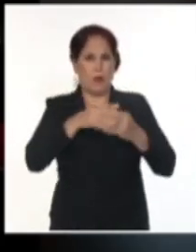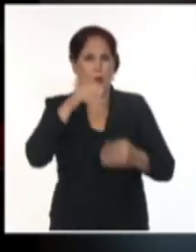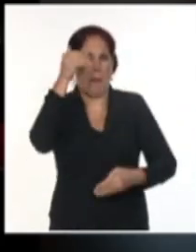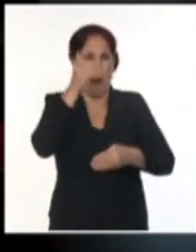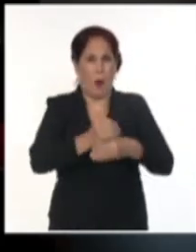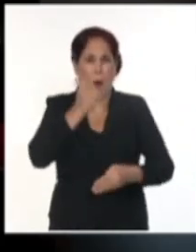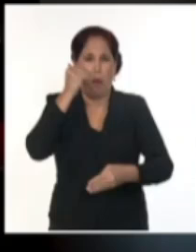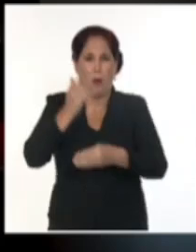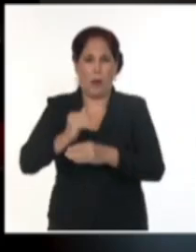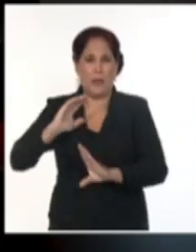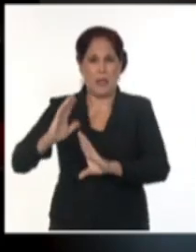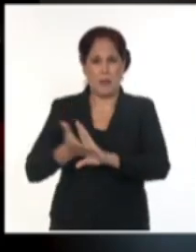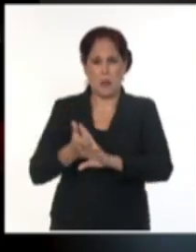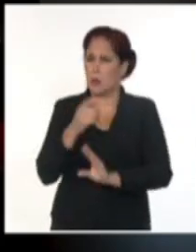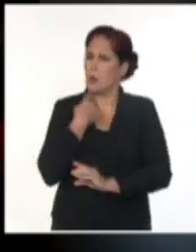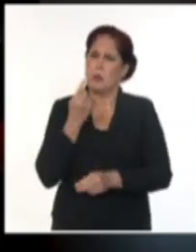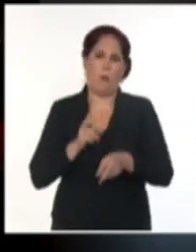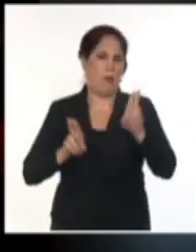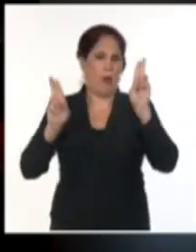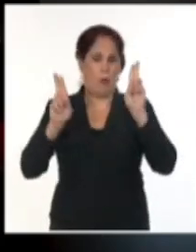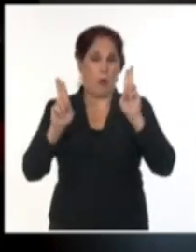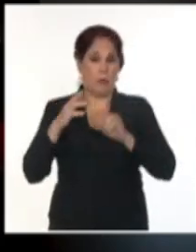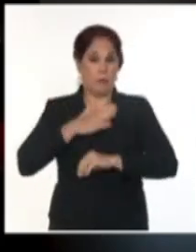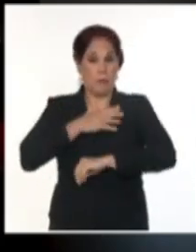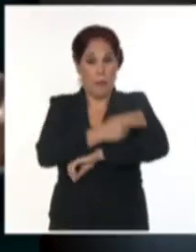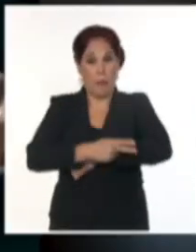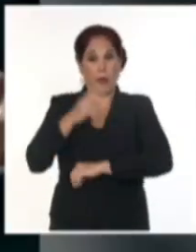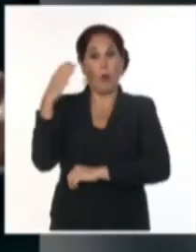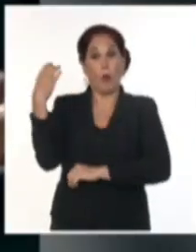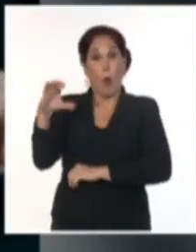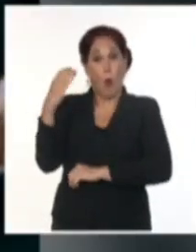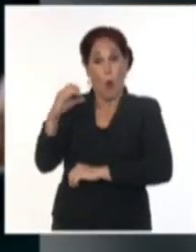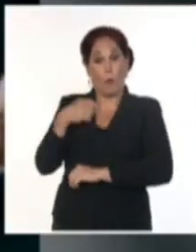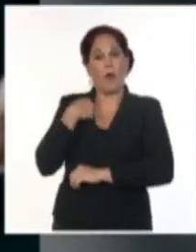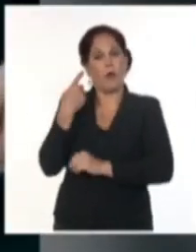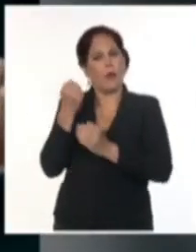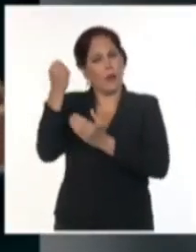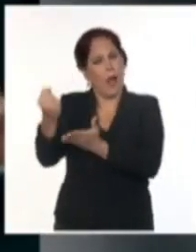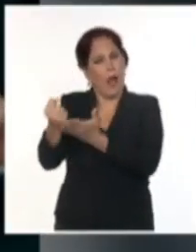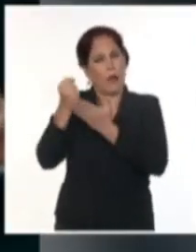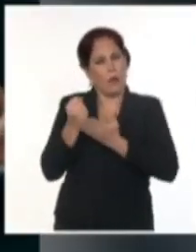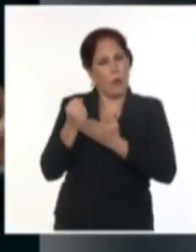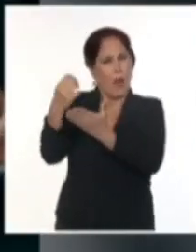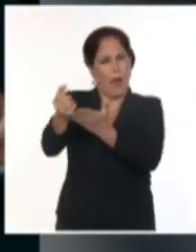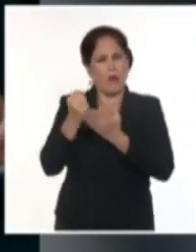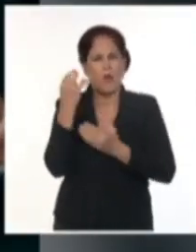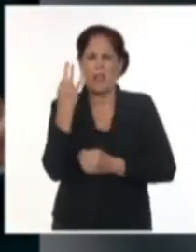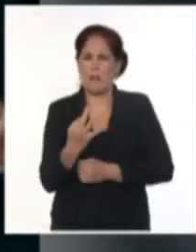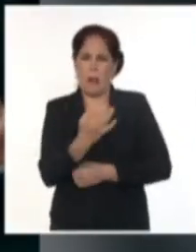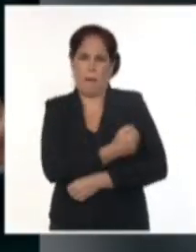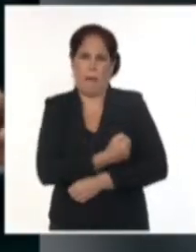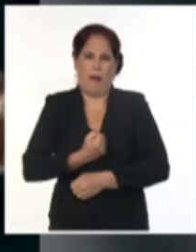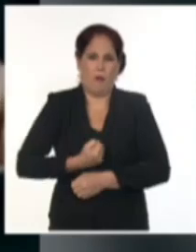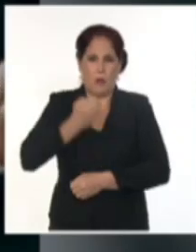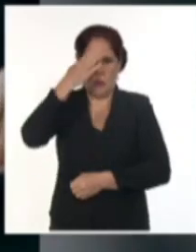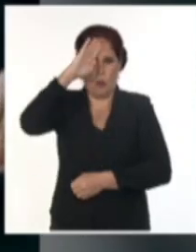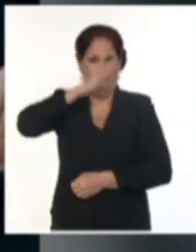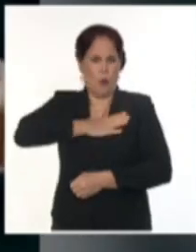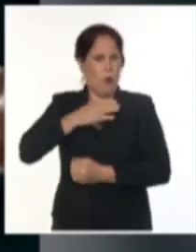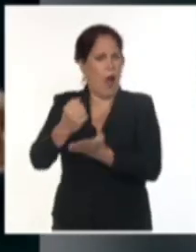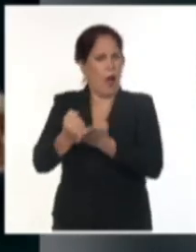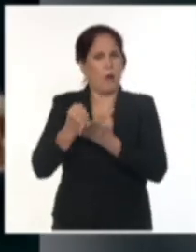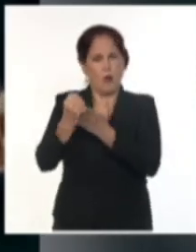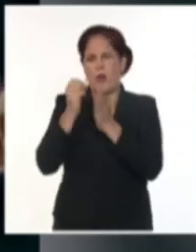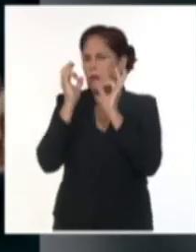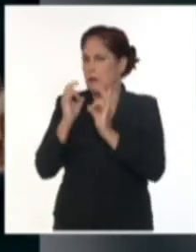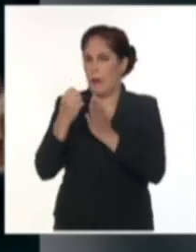sanciones. El Estado colombiano siempre estará agradecido con el apoyo y los esfuerzos de esta República en